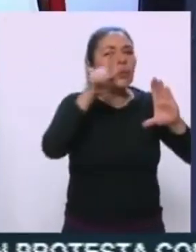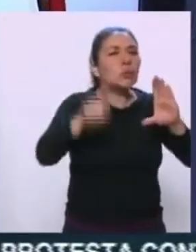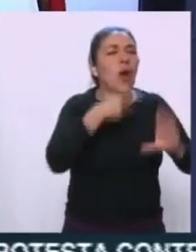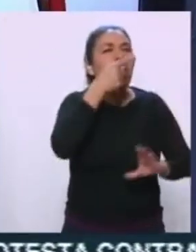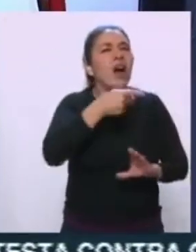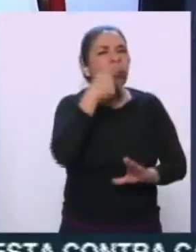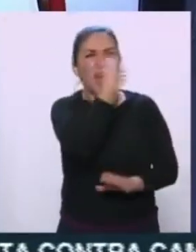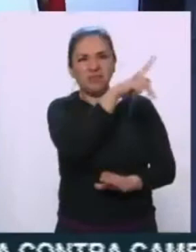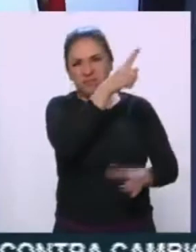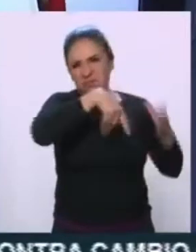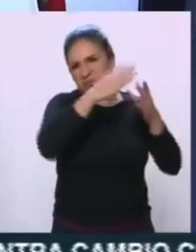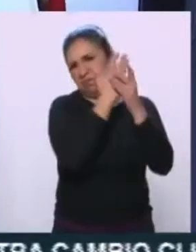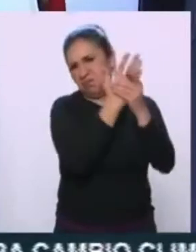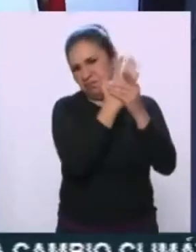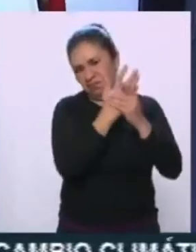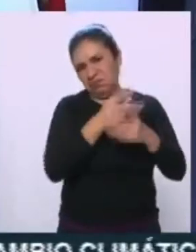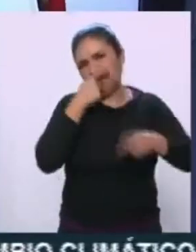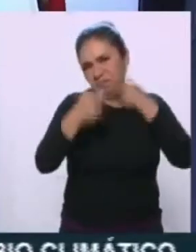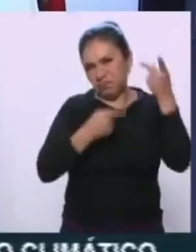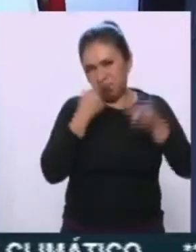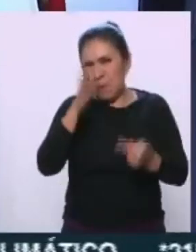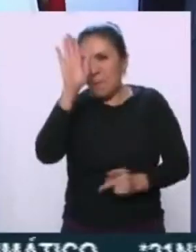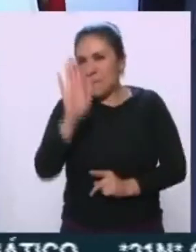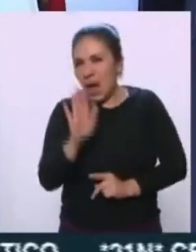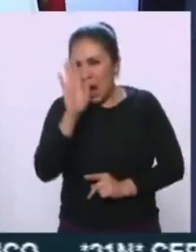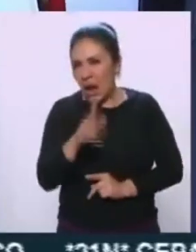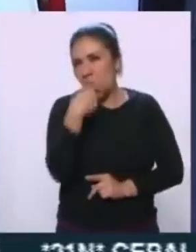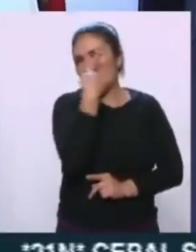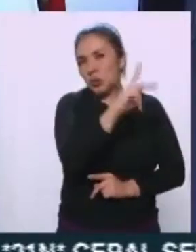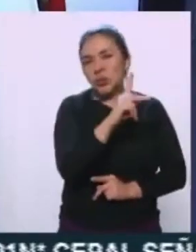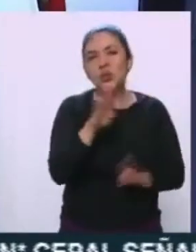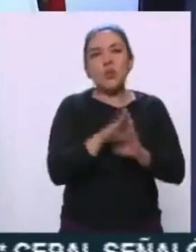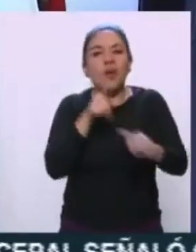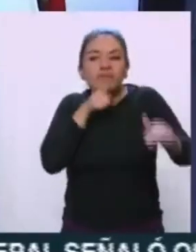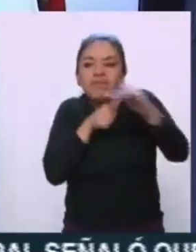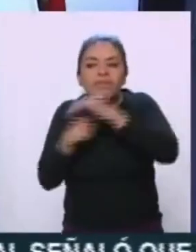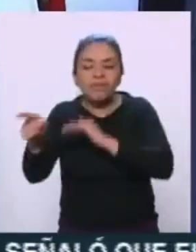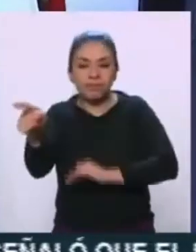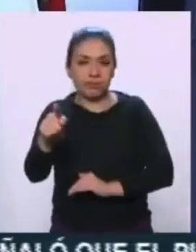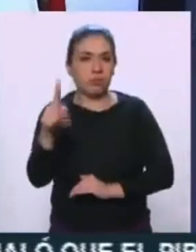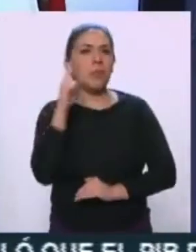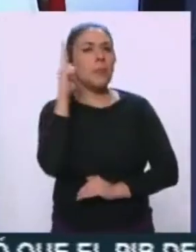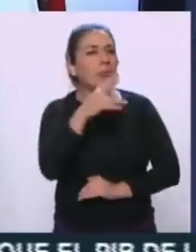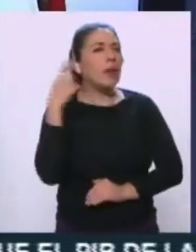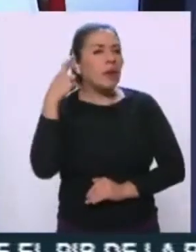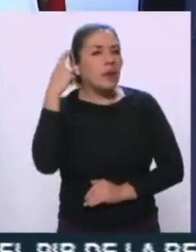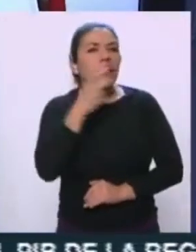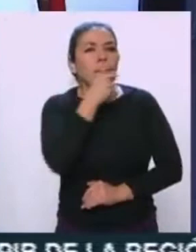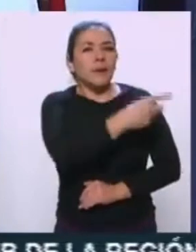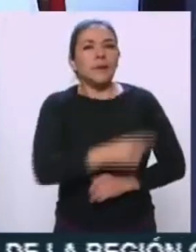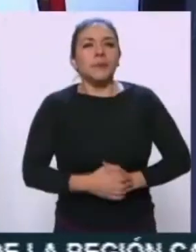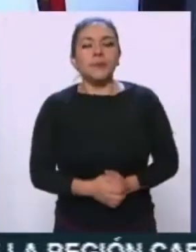lo que dijeron en esa conversación aparentemente autofiltrada. Ahí tenemos los audios.